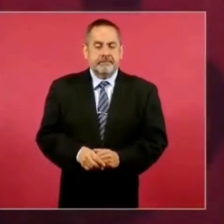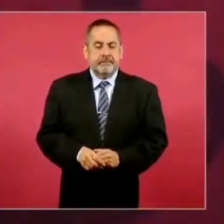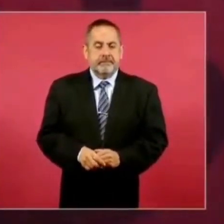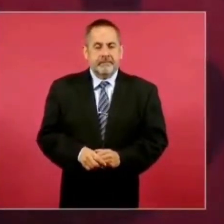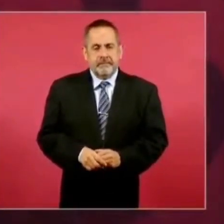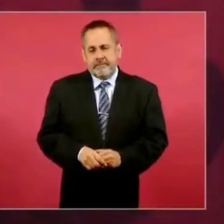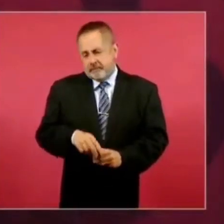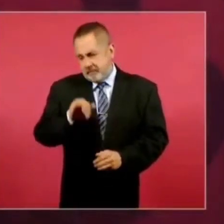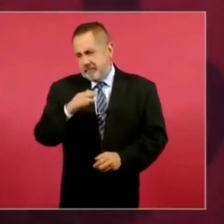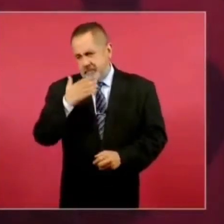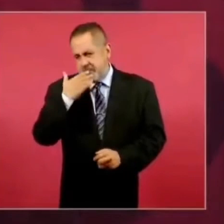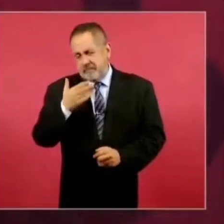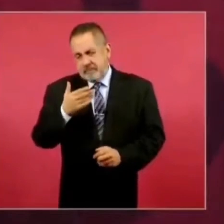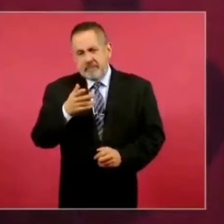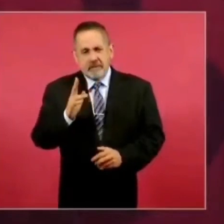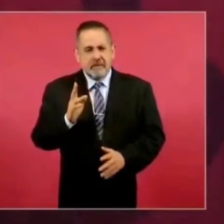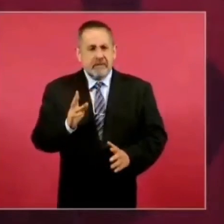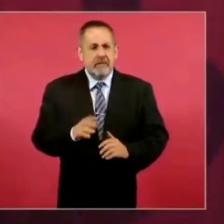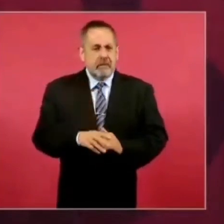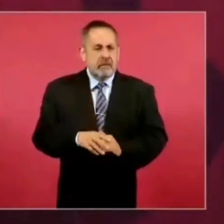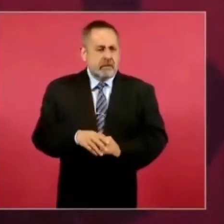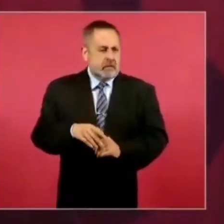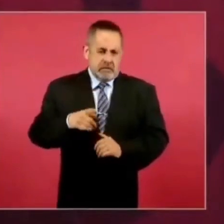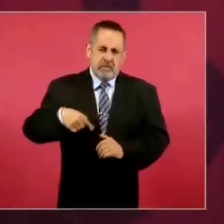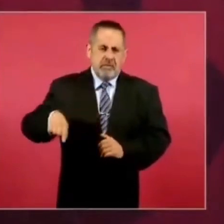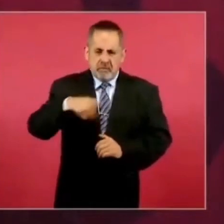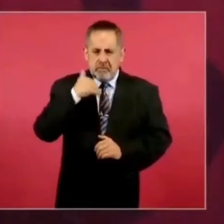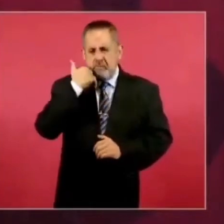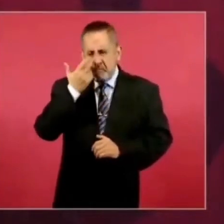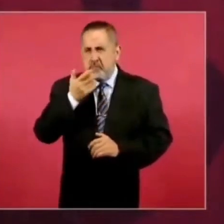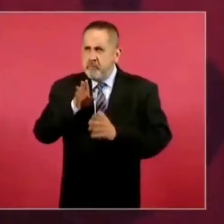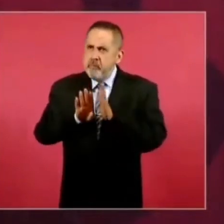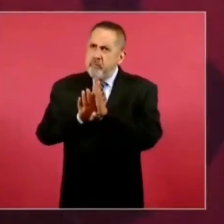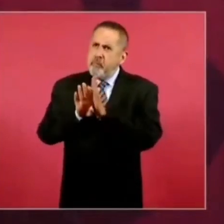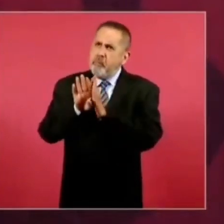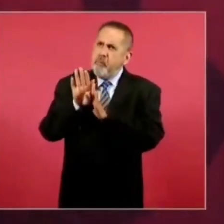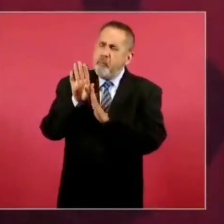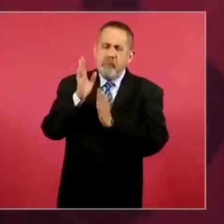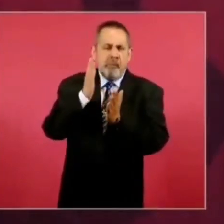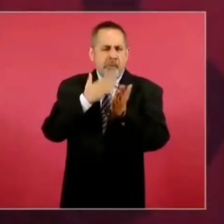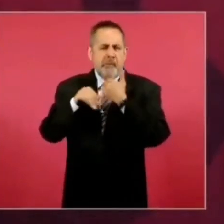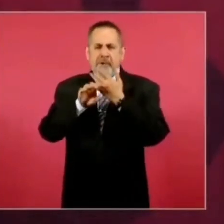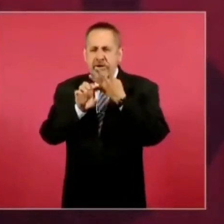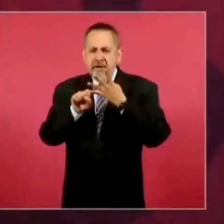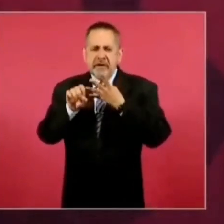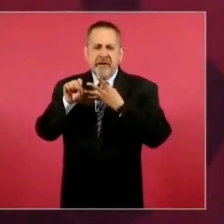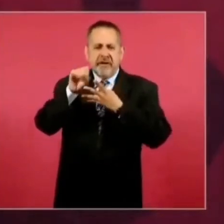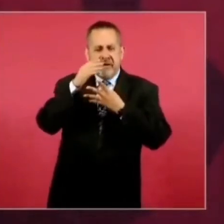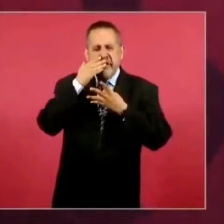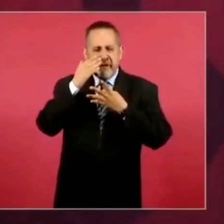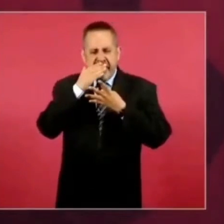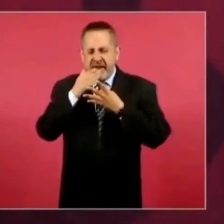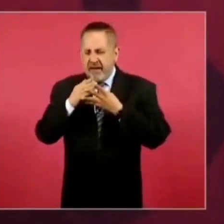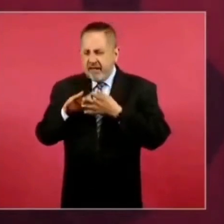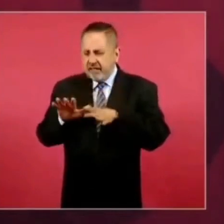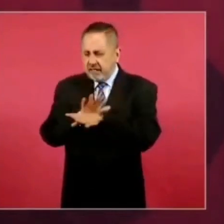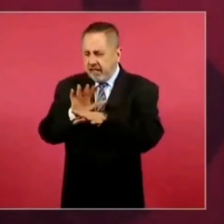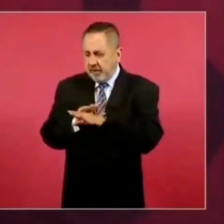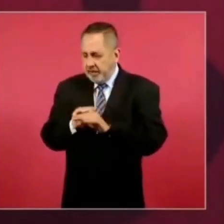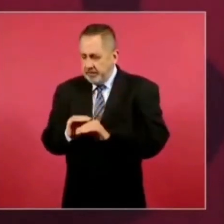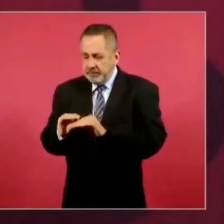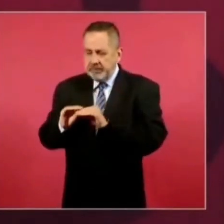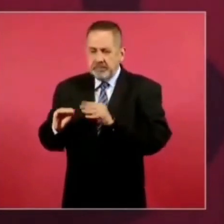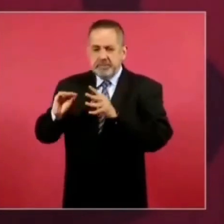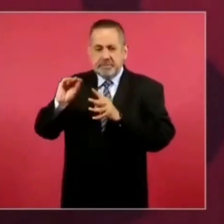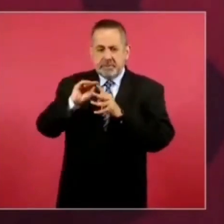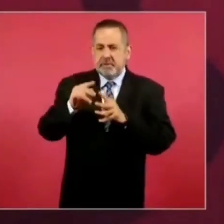Pues sí, todo el mundo quiere superarse y tiene que haber movilidad social, y el hijo del campesino,